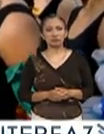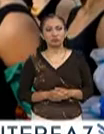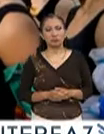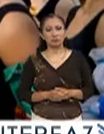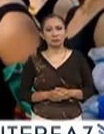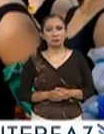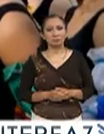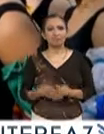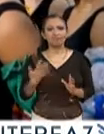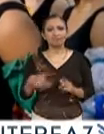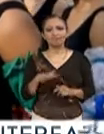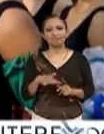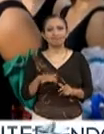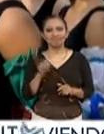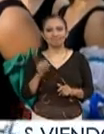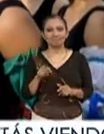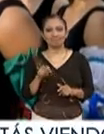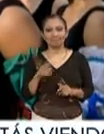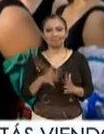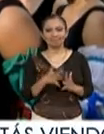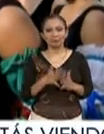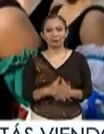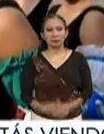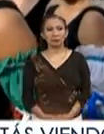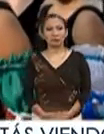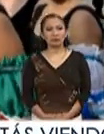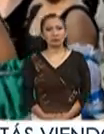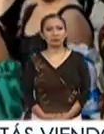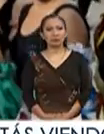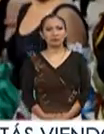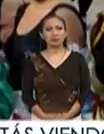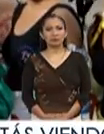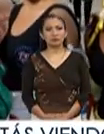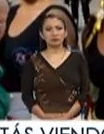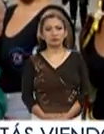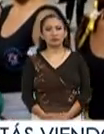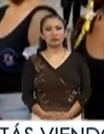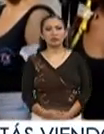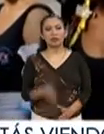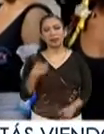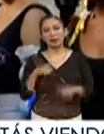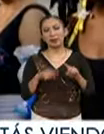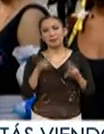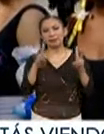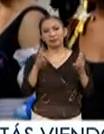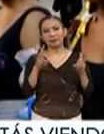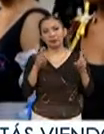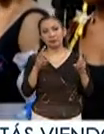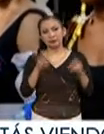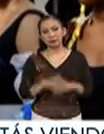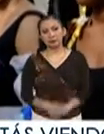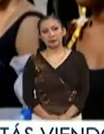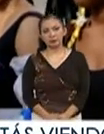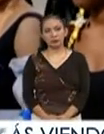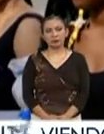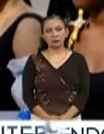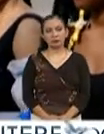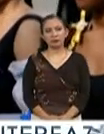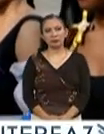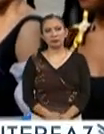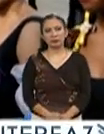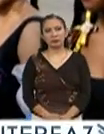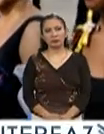qual é o contexto das suas participações. É assim, é temático. Por exemplo, festa junina. Aí nós montamos um